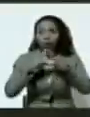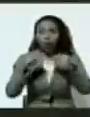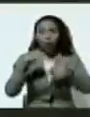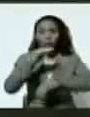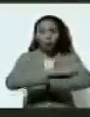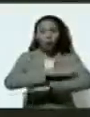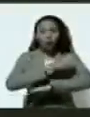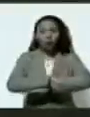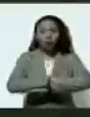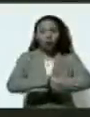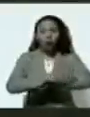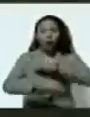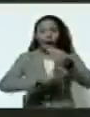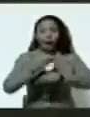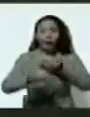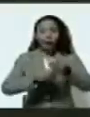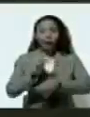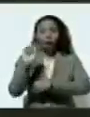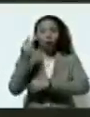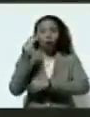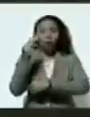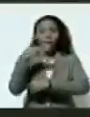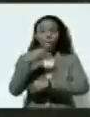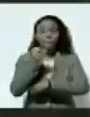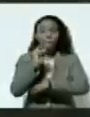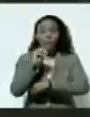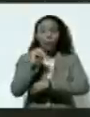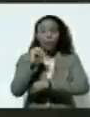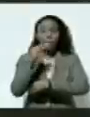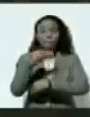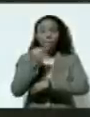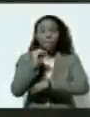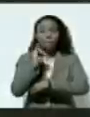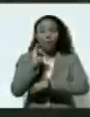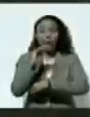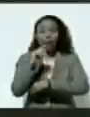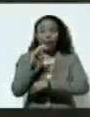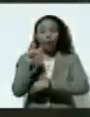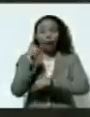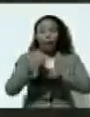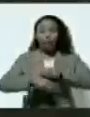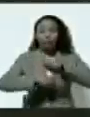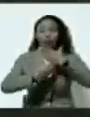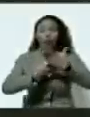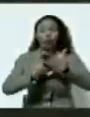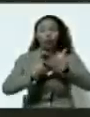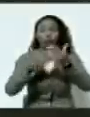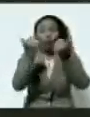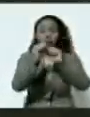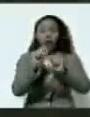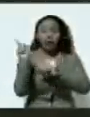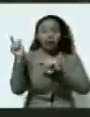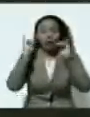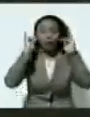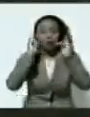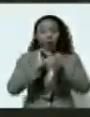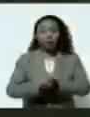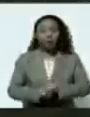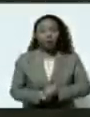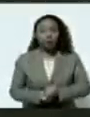acciones perpetradas por el dúo Pimpinela que se expresó artísticamente en esa fiesta.